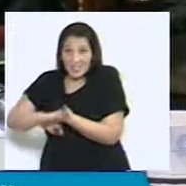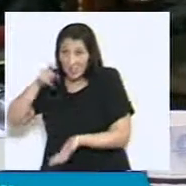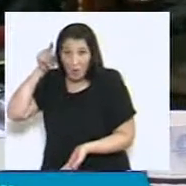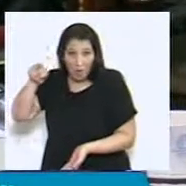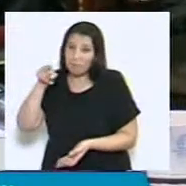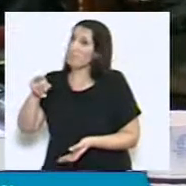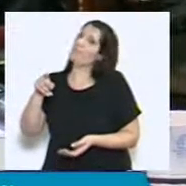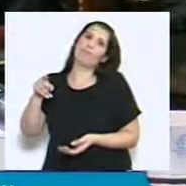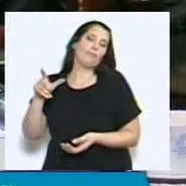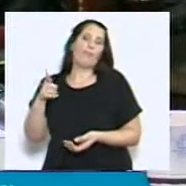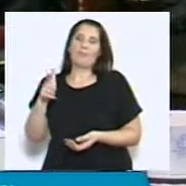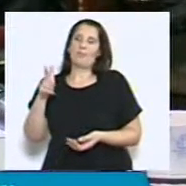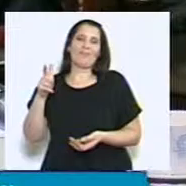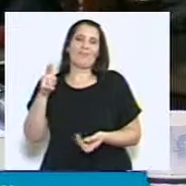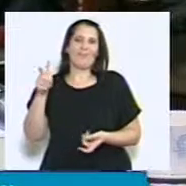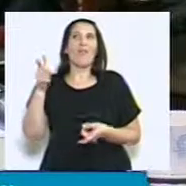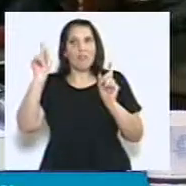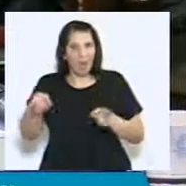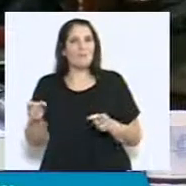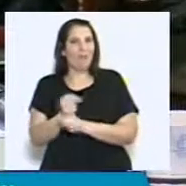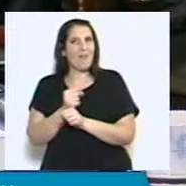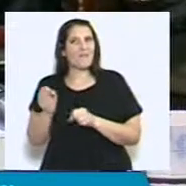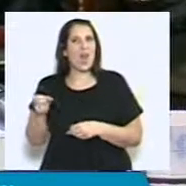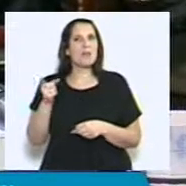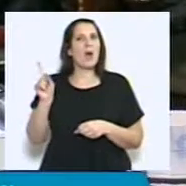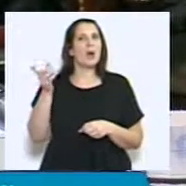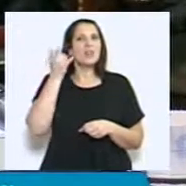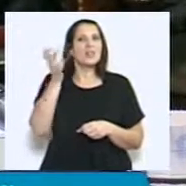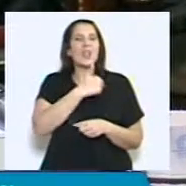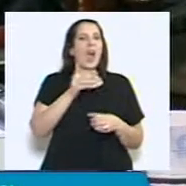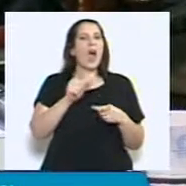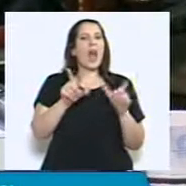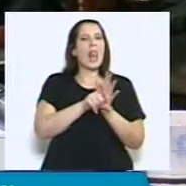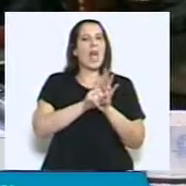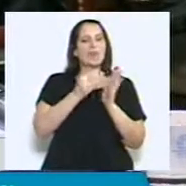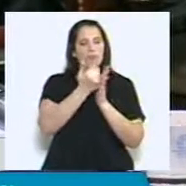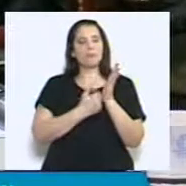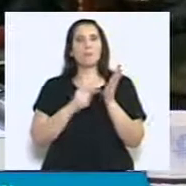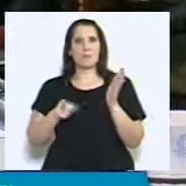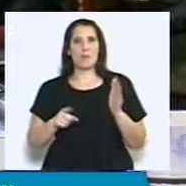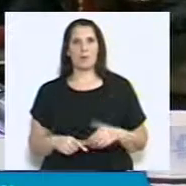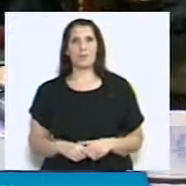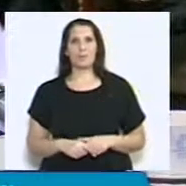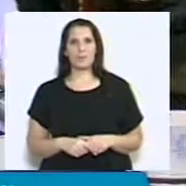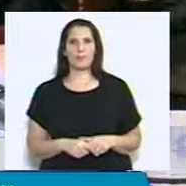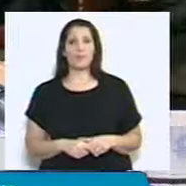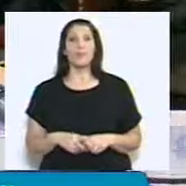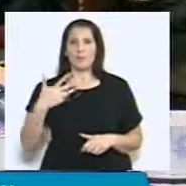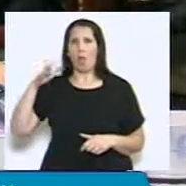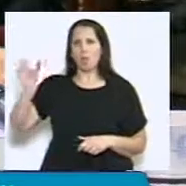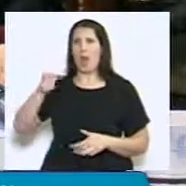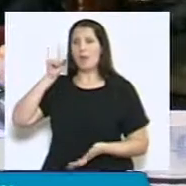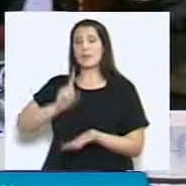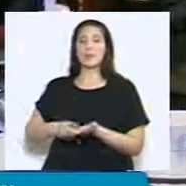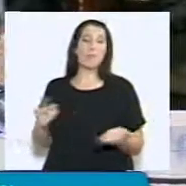también reafirma y refirma todo el contenido de la presente ley. No, traje el fallo, pero